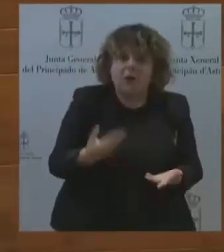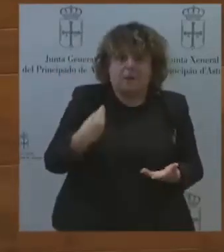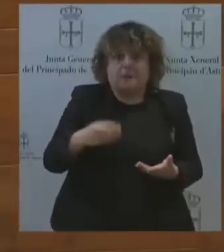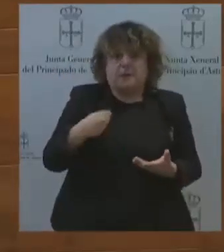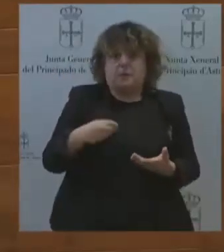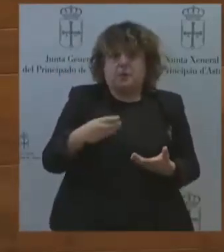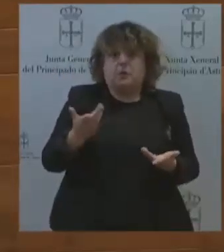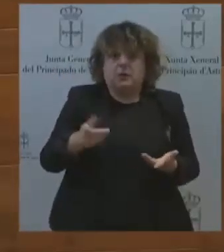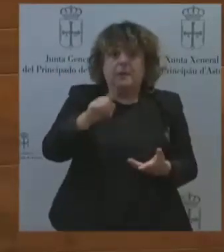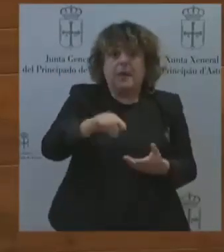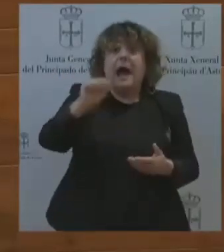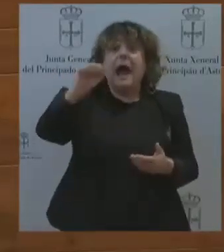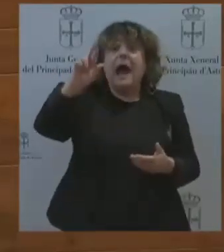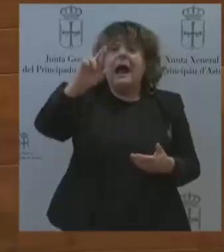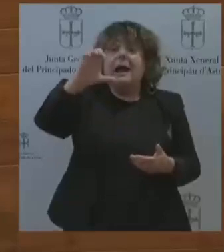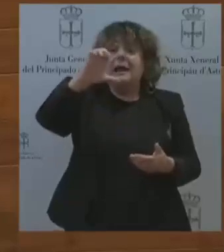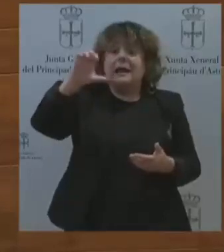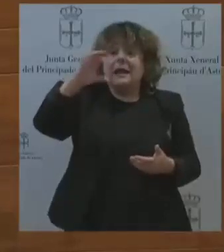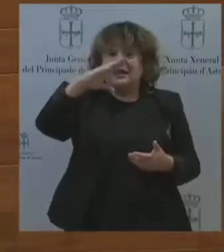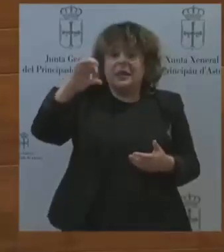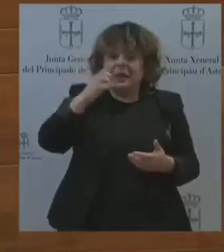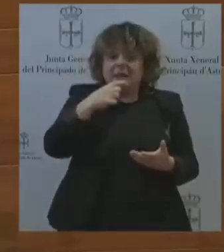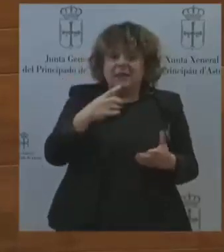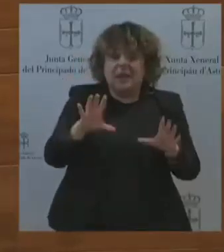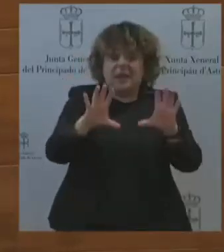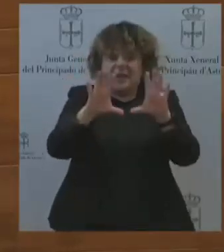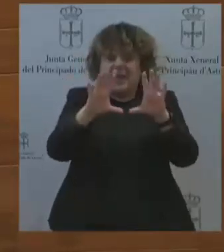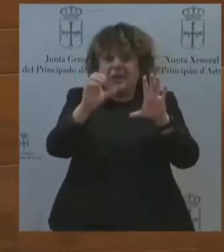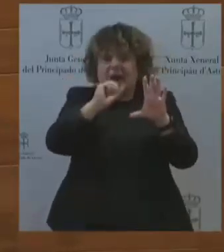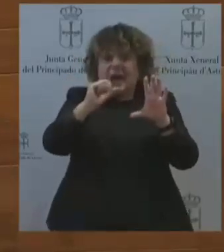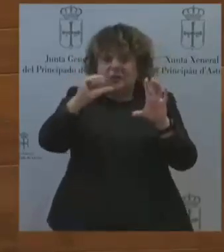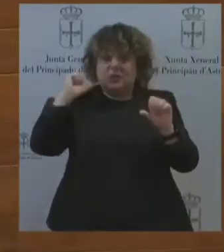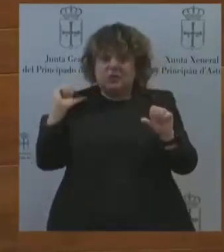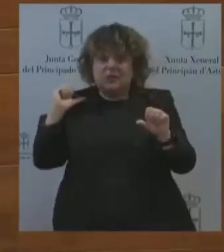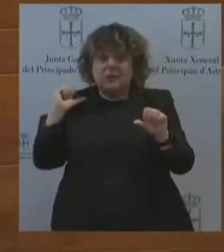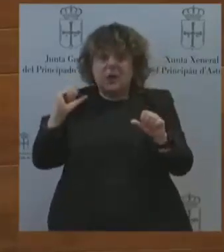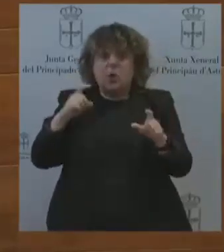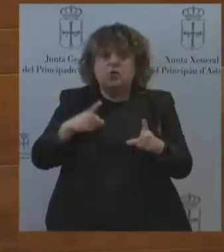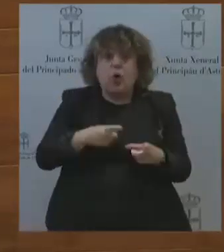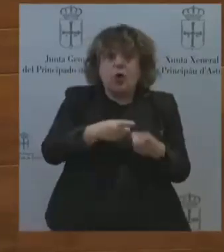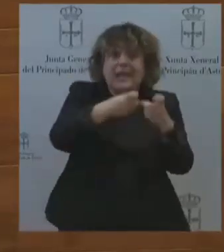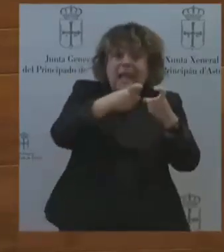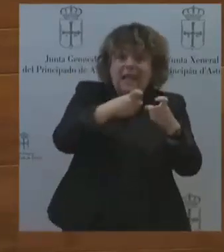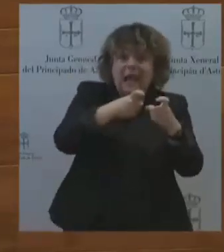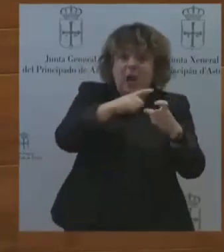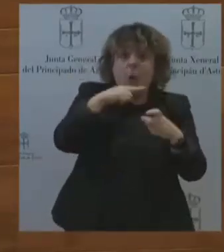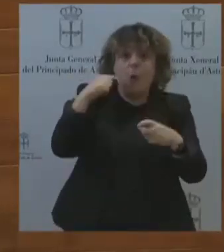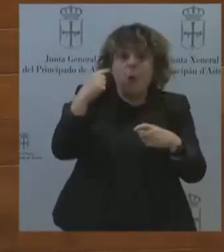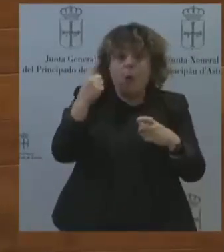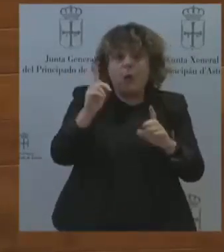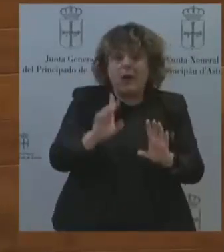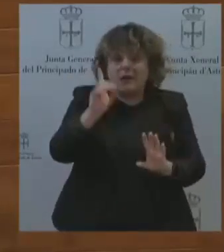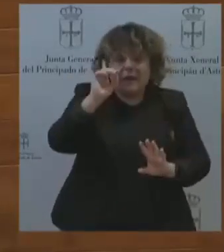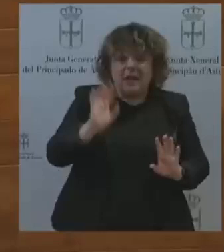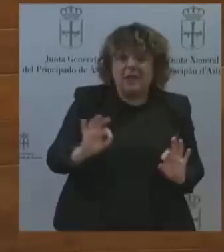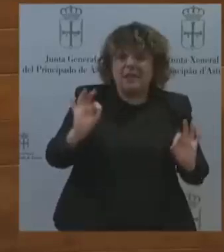no había pandemia ni guerra de Ucrania, por tanto, la excusa comodín que lleva utilizando durante estos 4 años no le